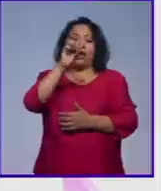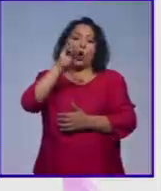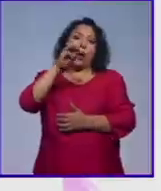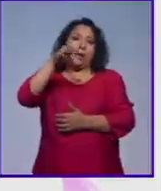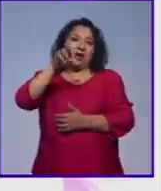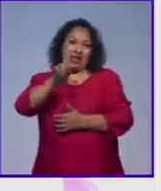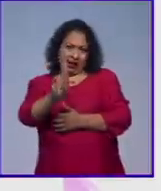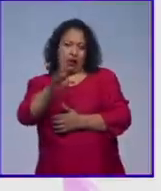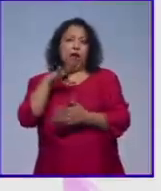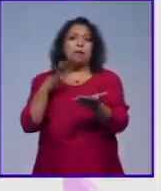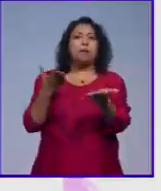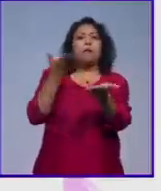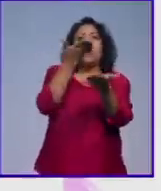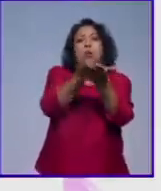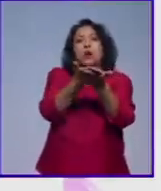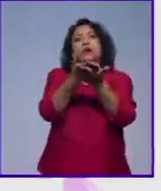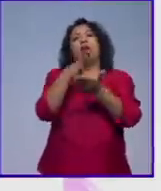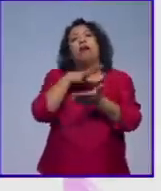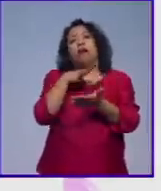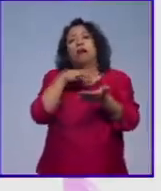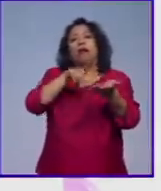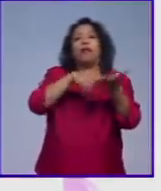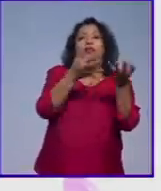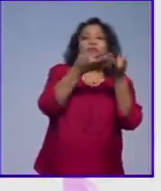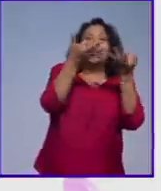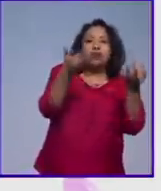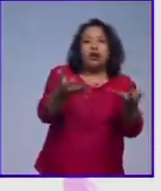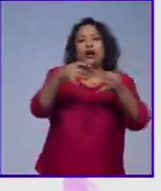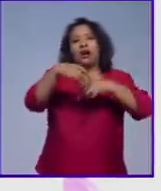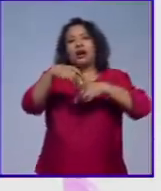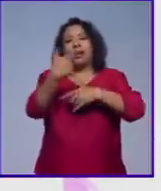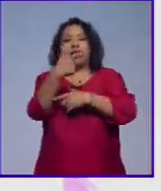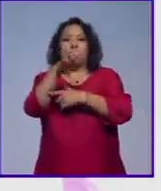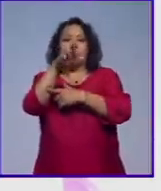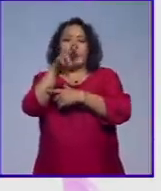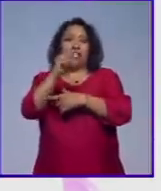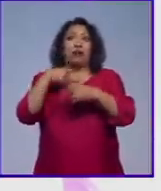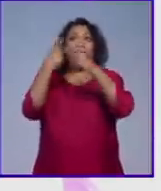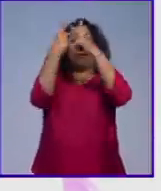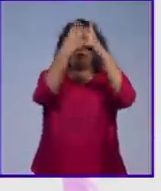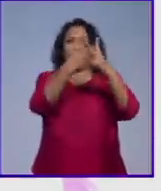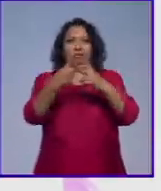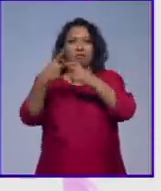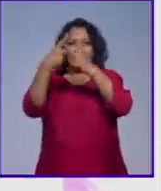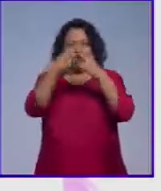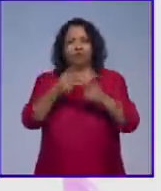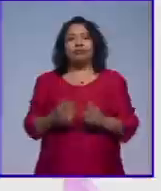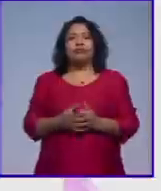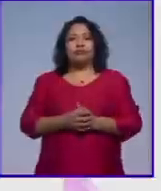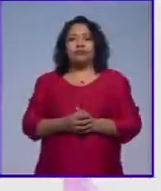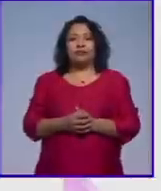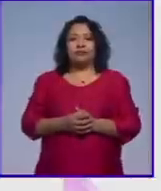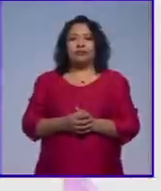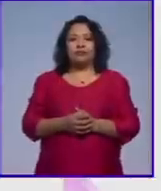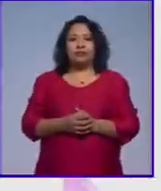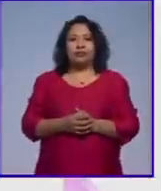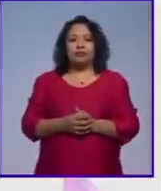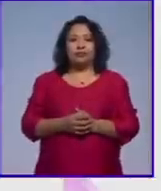una propuesta que traza desde la Tierra la geometría de las estrellas.